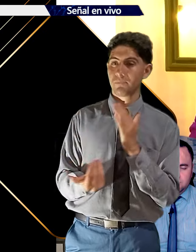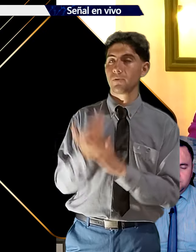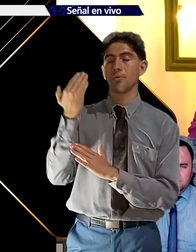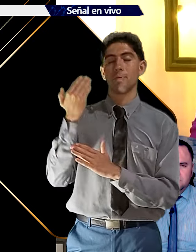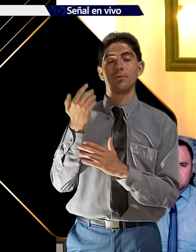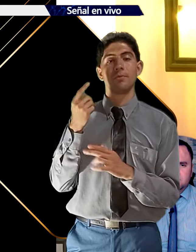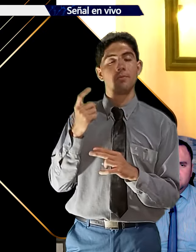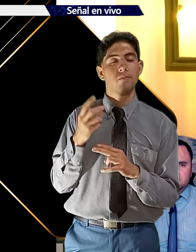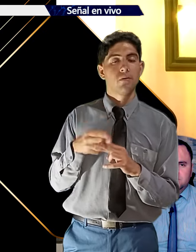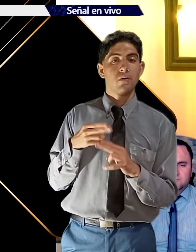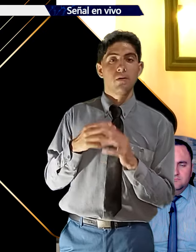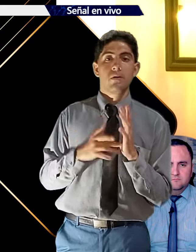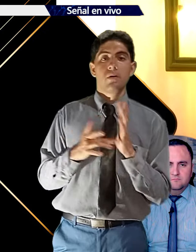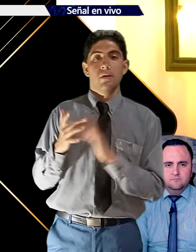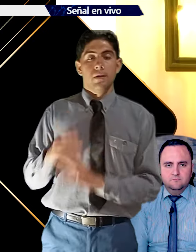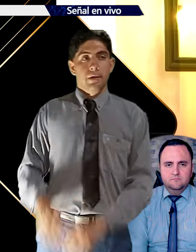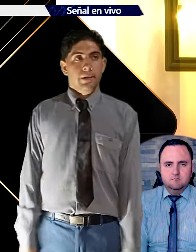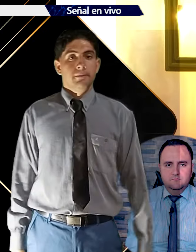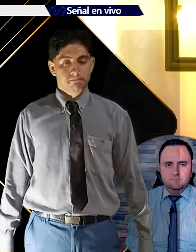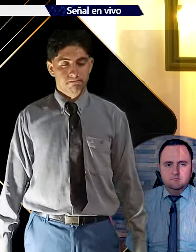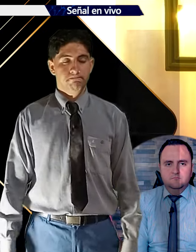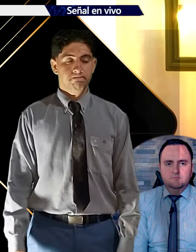esta mañana, yo lo hice.